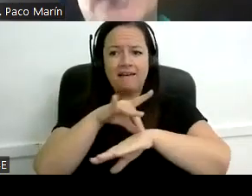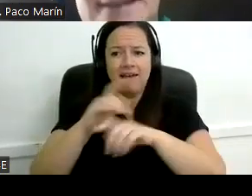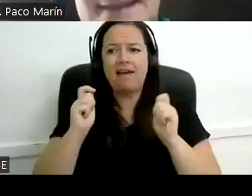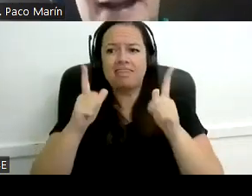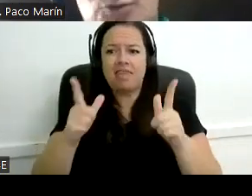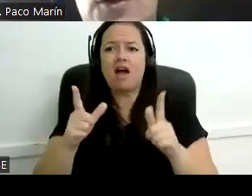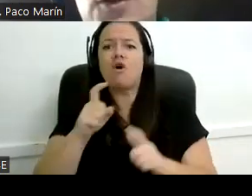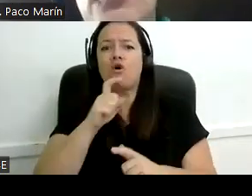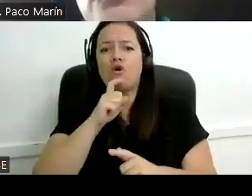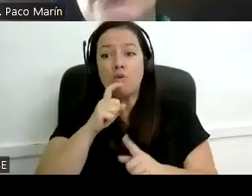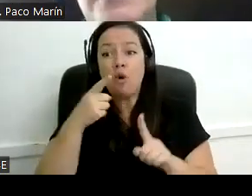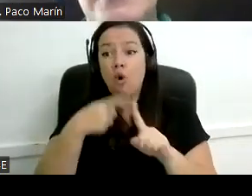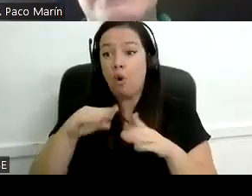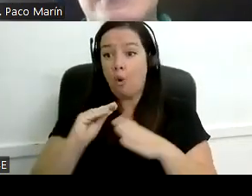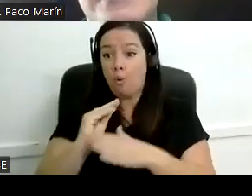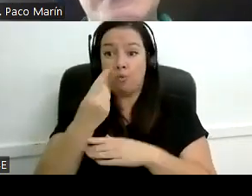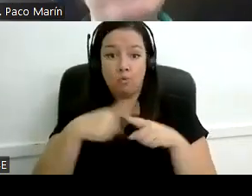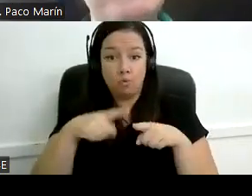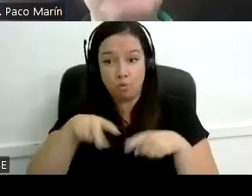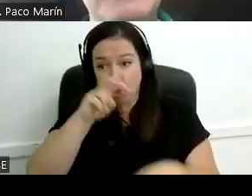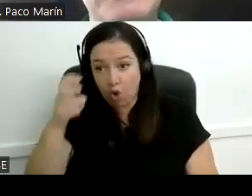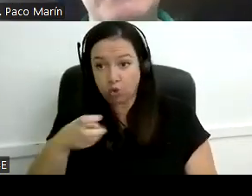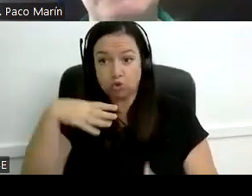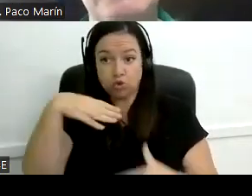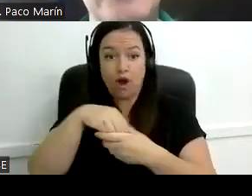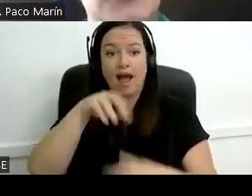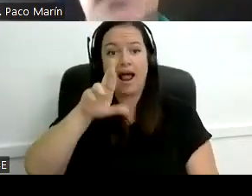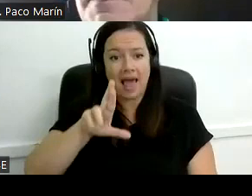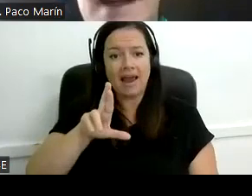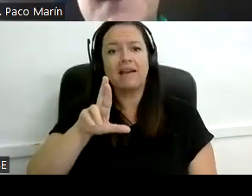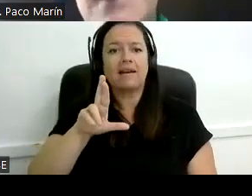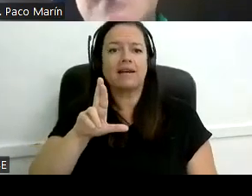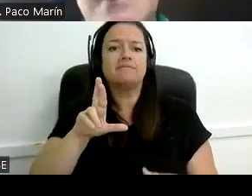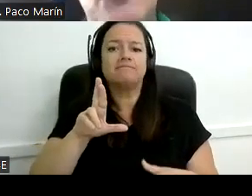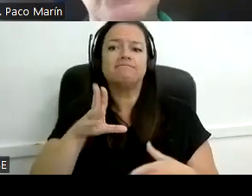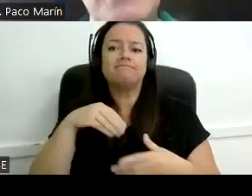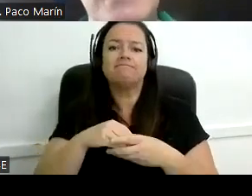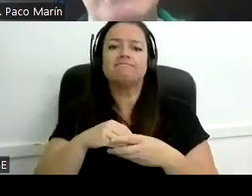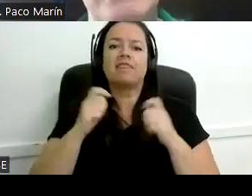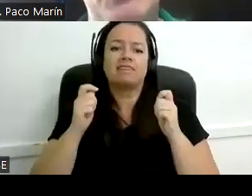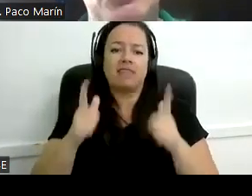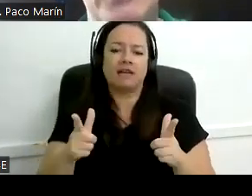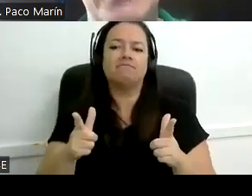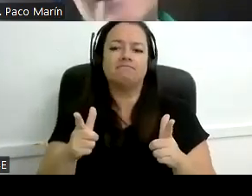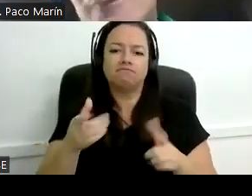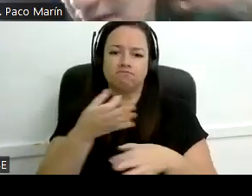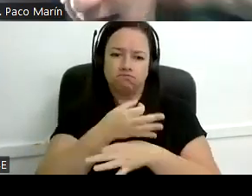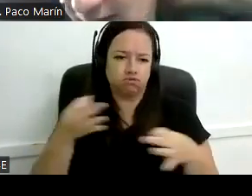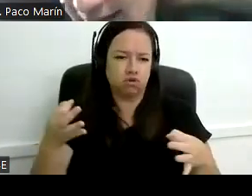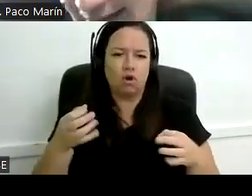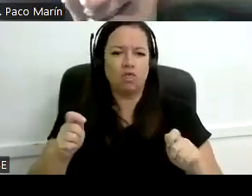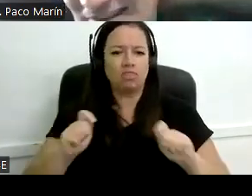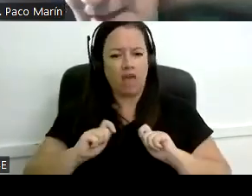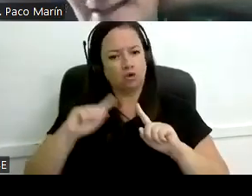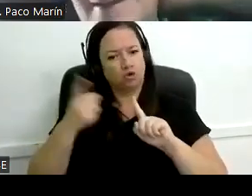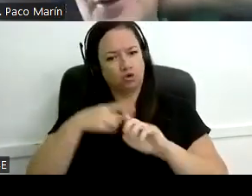a utilizar algunos de los productos de LR que están plenamente indicados en esta patología, en esta dolencia que